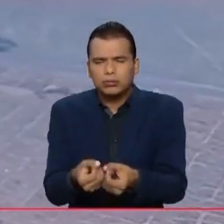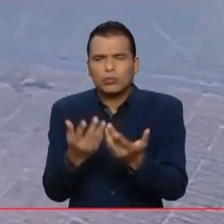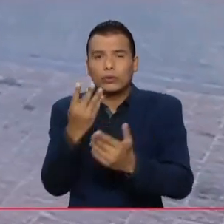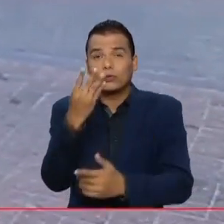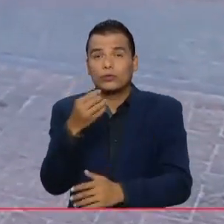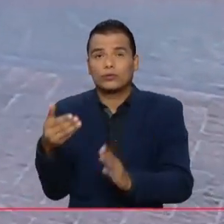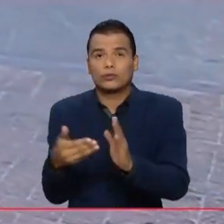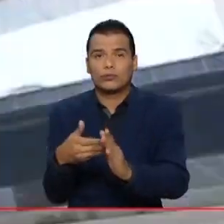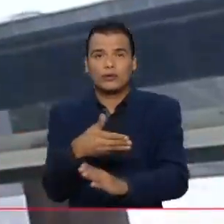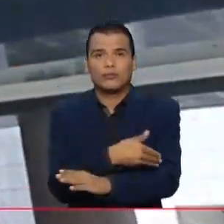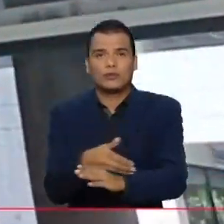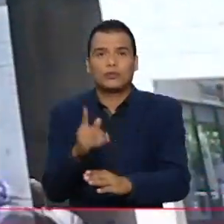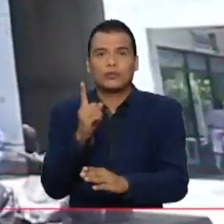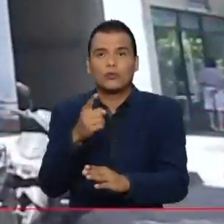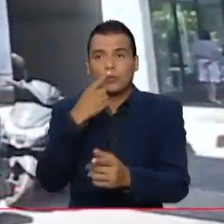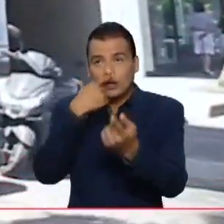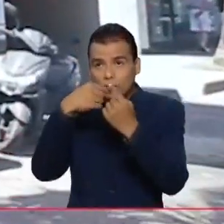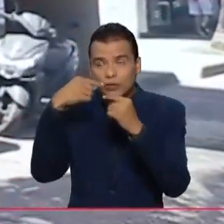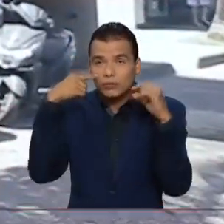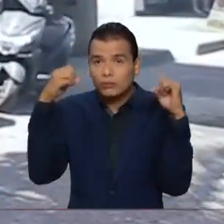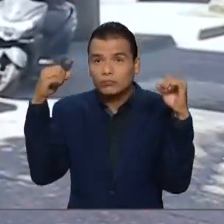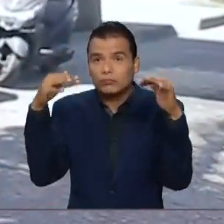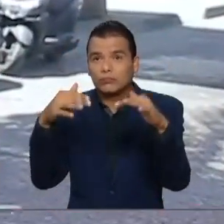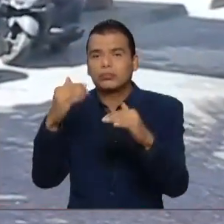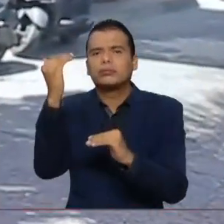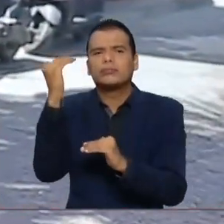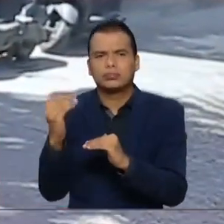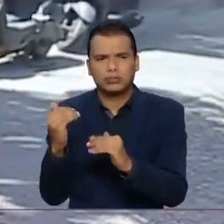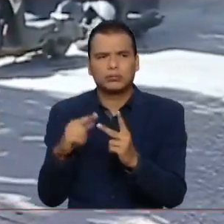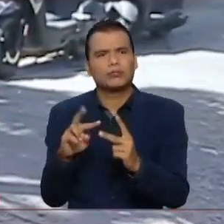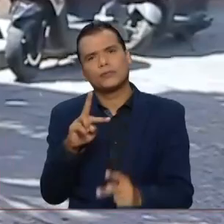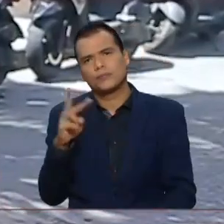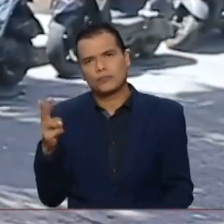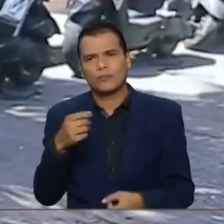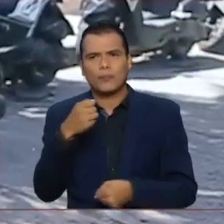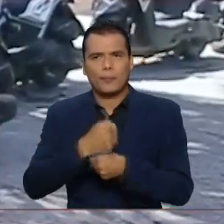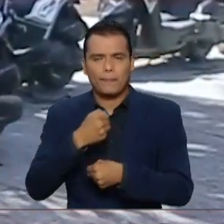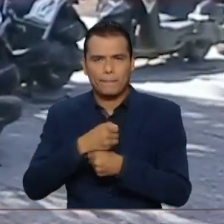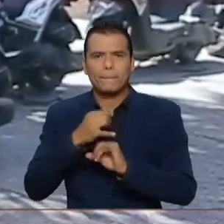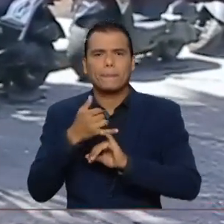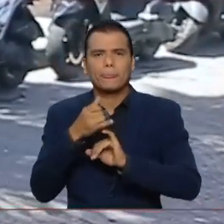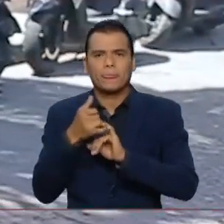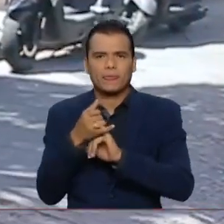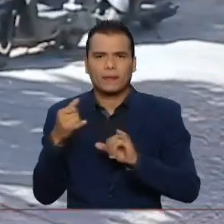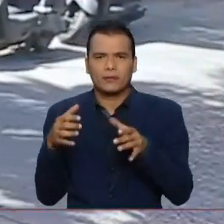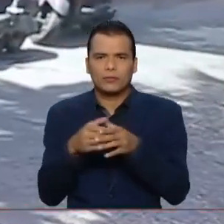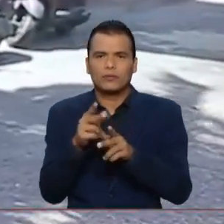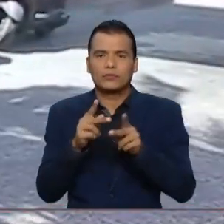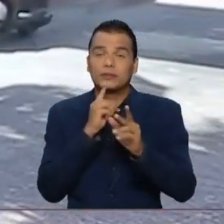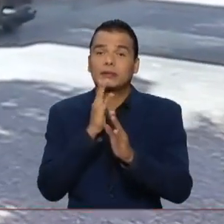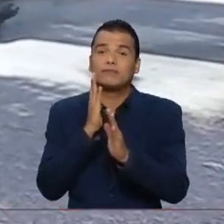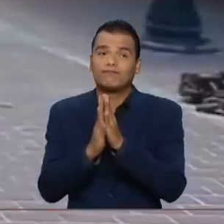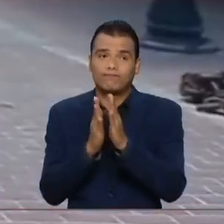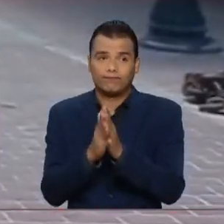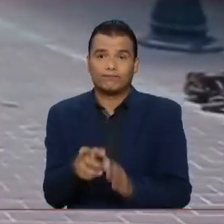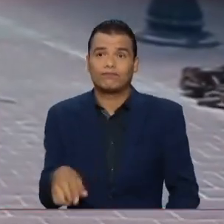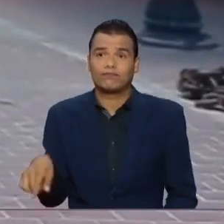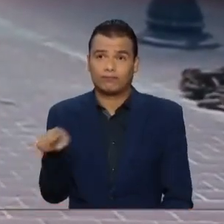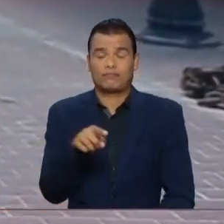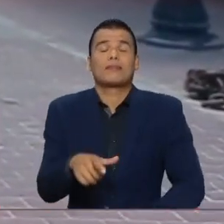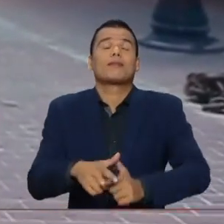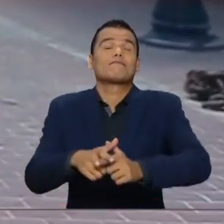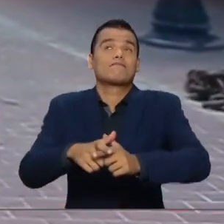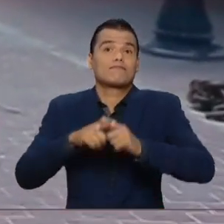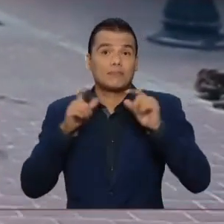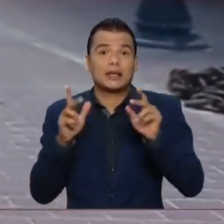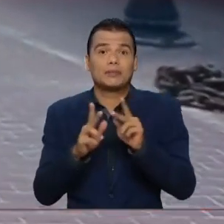concepto de la caída considerable de ocupación. De otro lado, el gremio informal, que aunque no se mide en cifras, es un gran porcentaje de la cadena de turismo en la